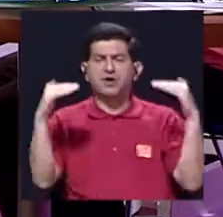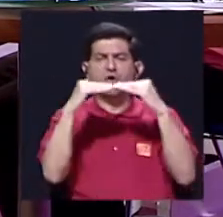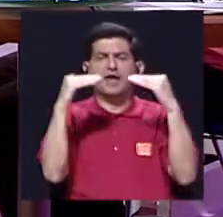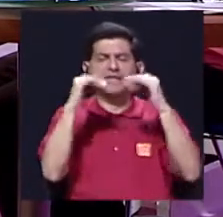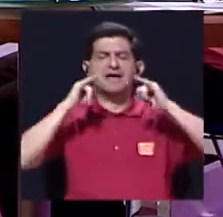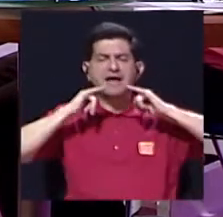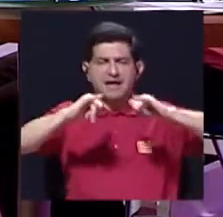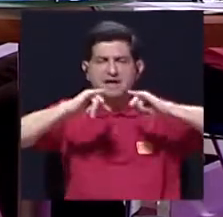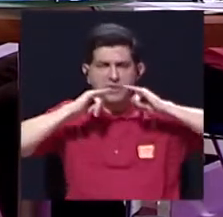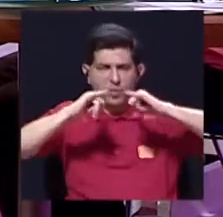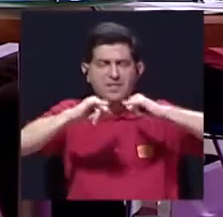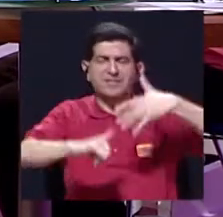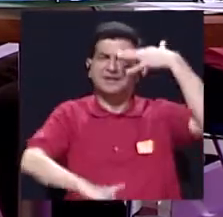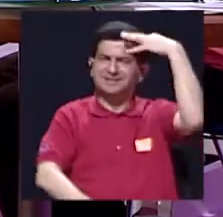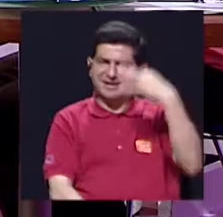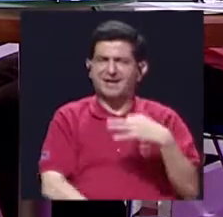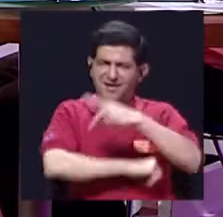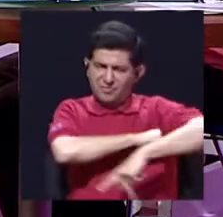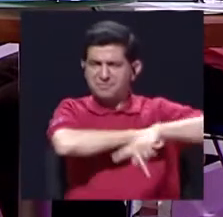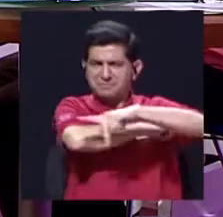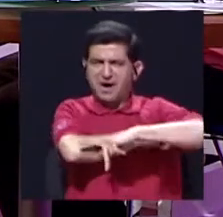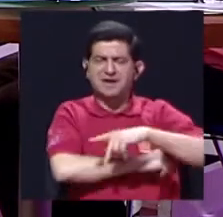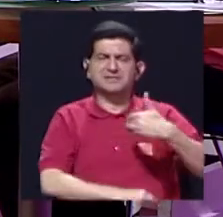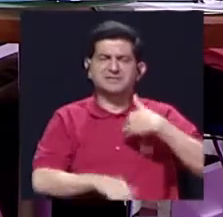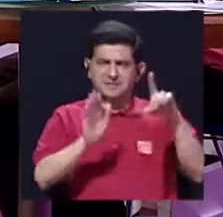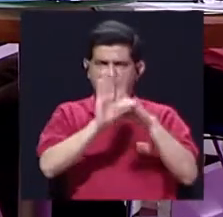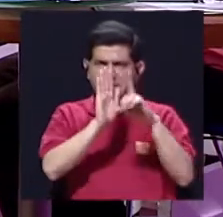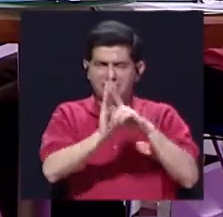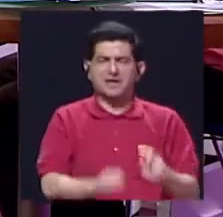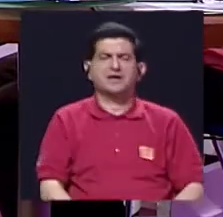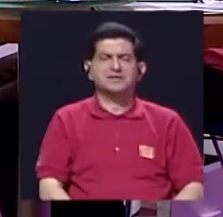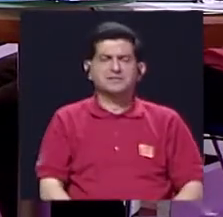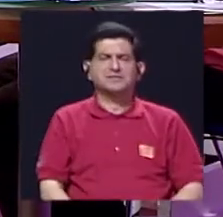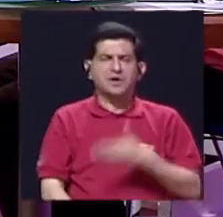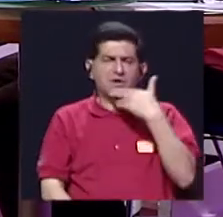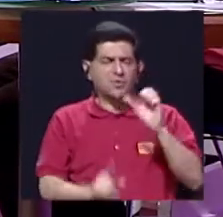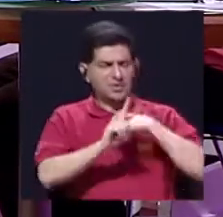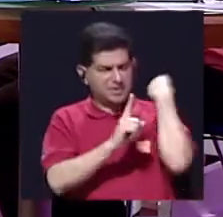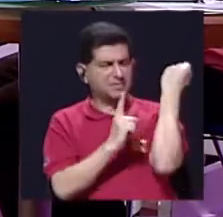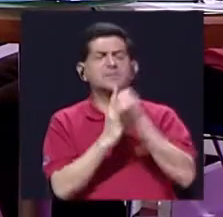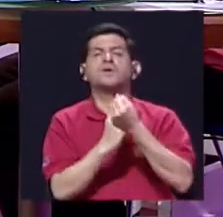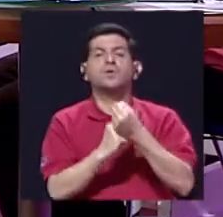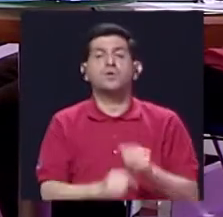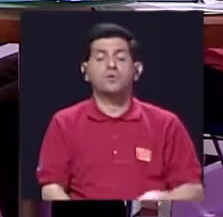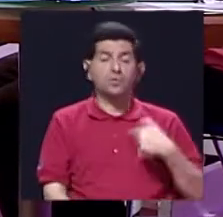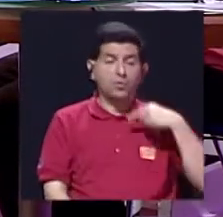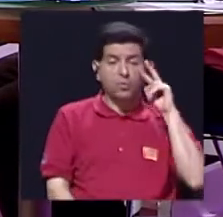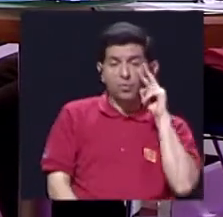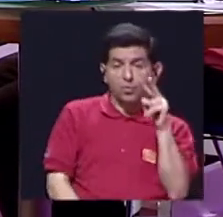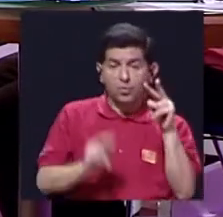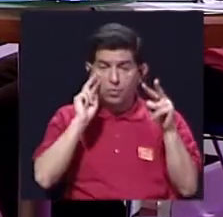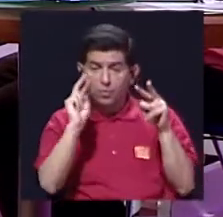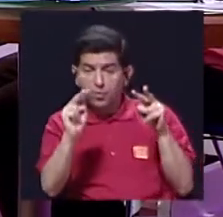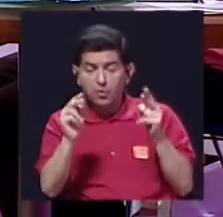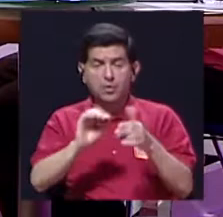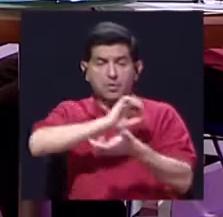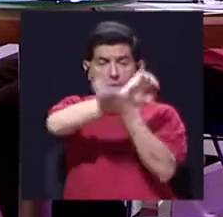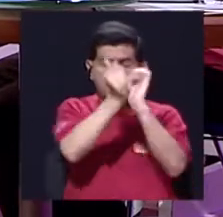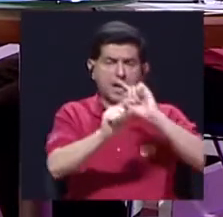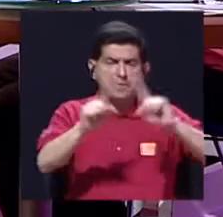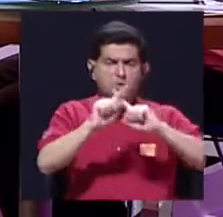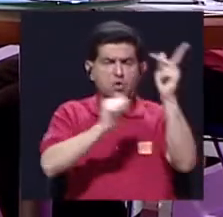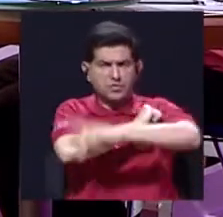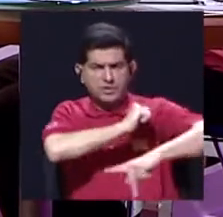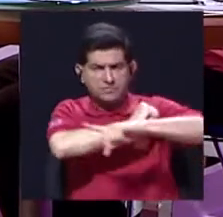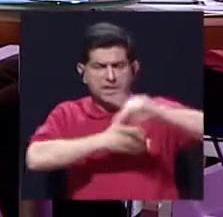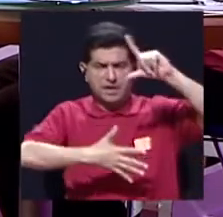la igualdad. Creo que este país merece tener mejores condiciones y, Y cuando uno ve los cambios que ha habido en otros